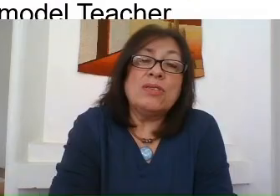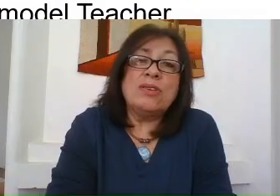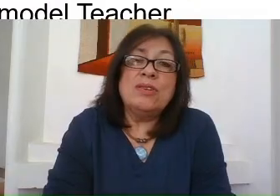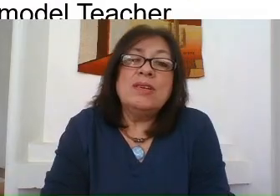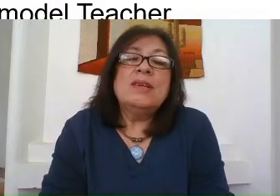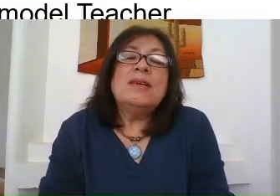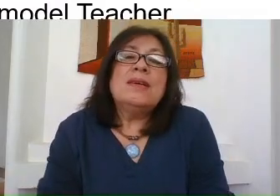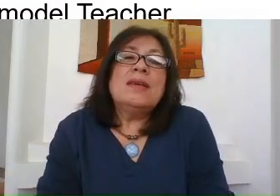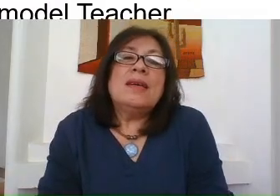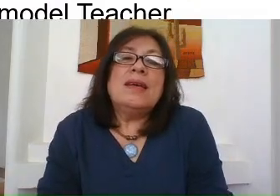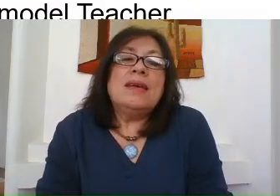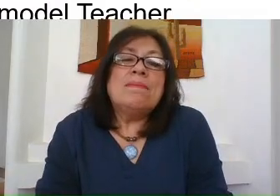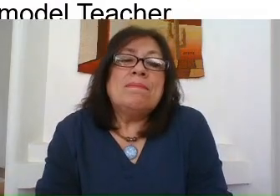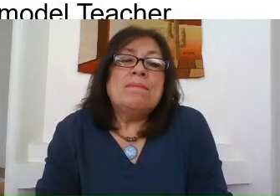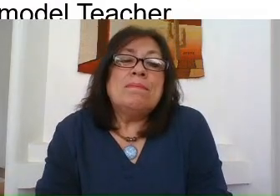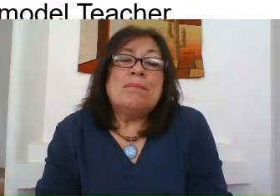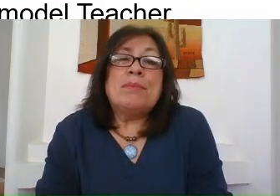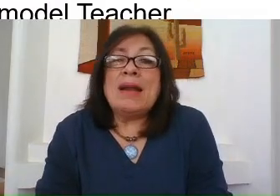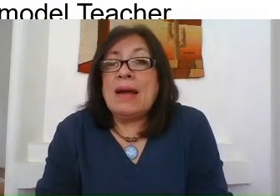afianzado que otro.